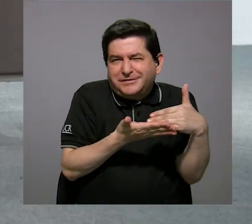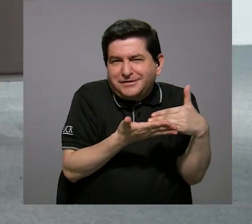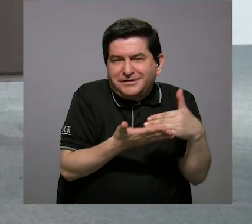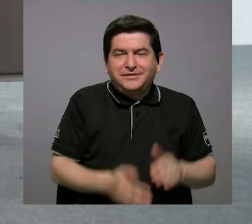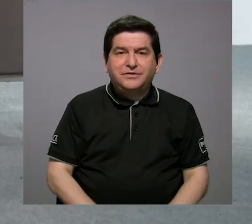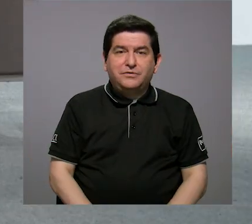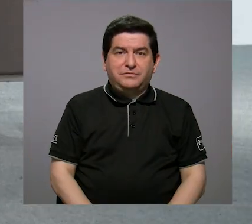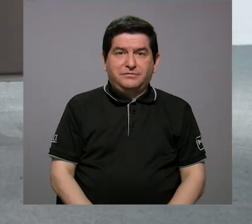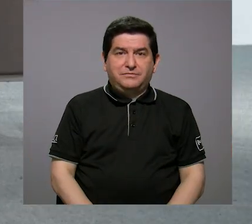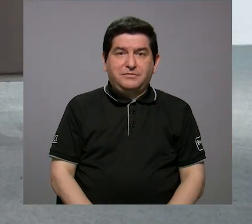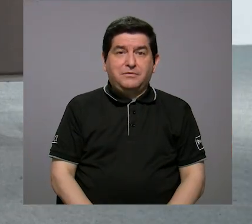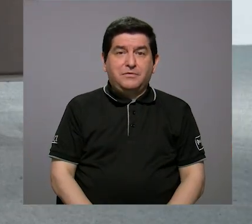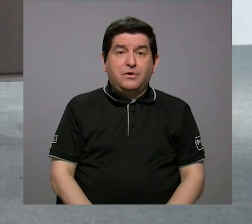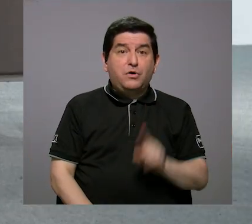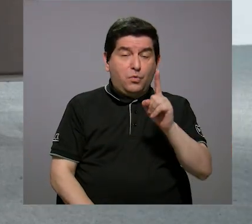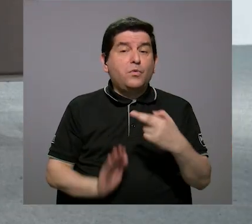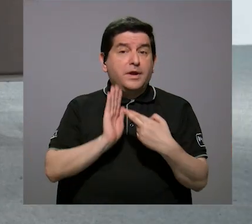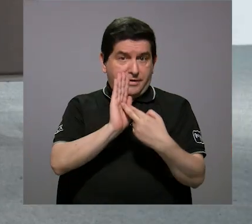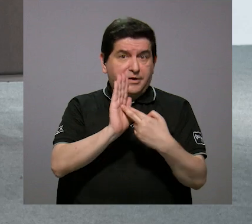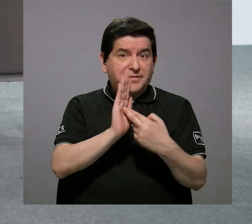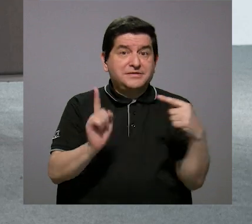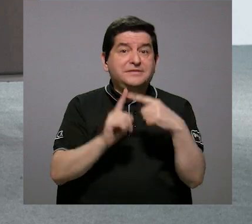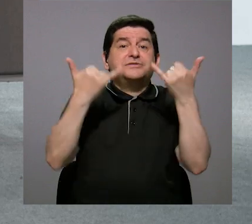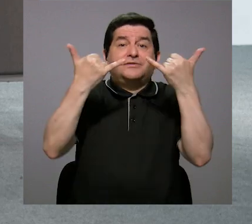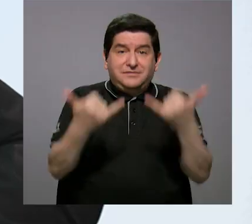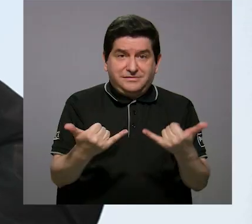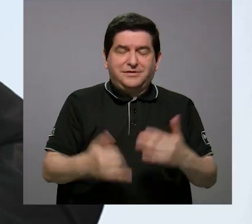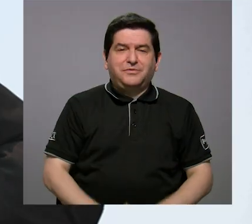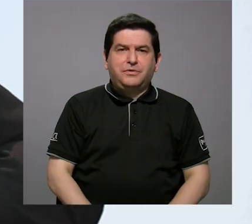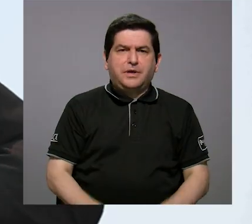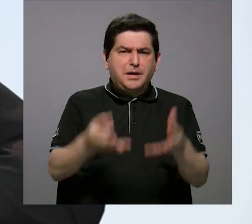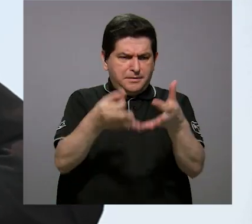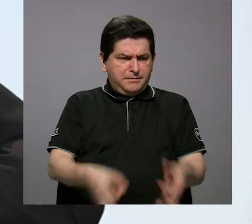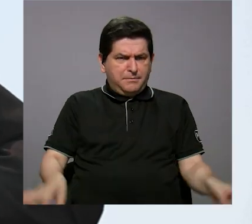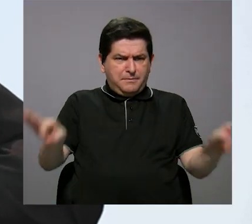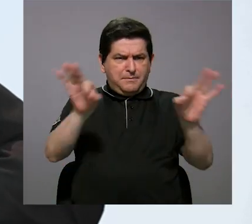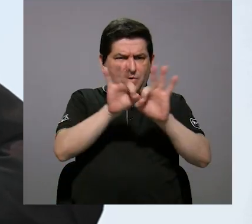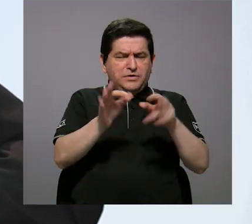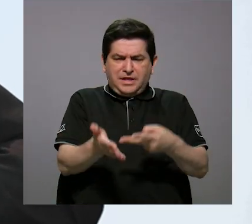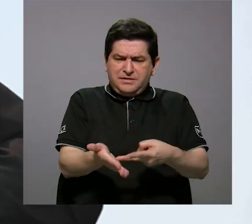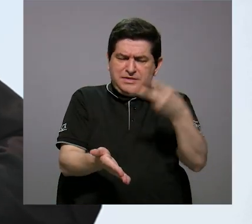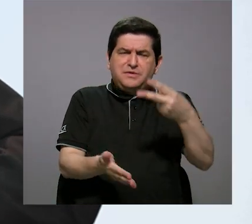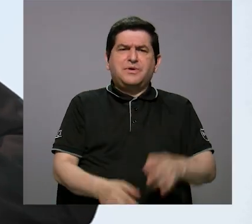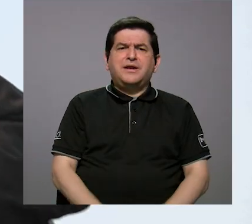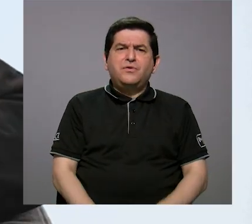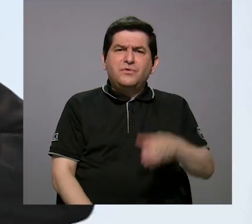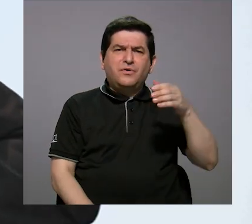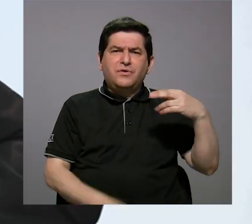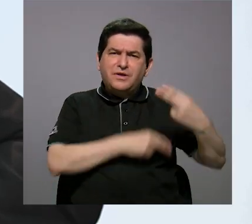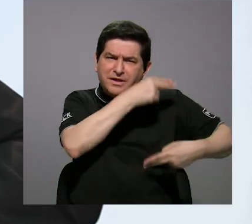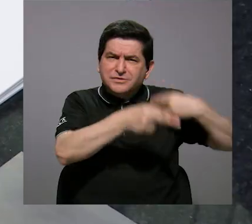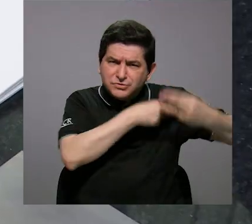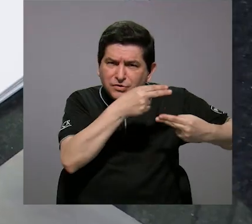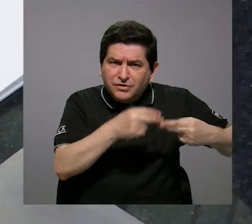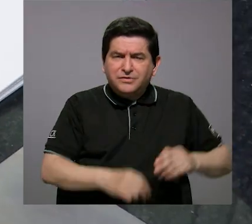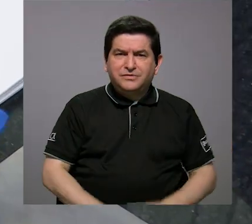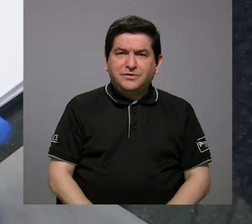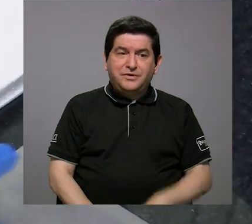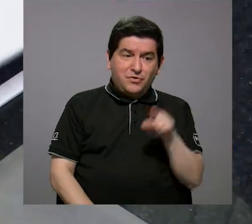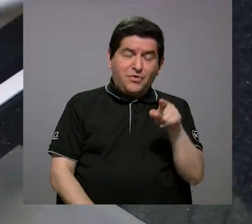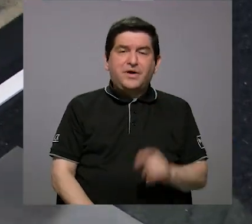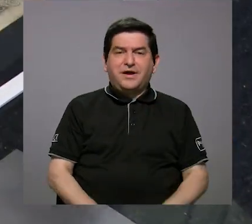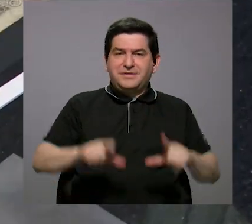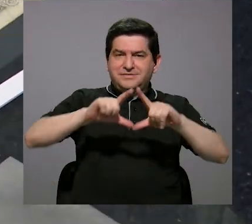supuesto una muestra representativa hasta hoy. Hablemos de la importancia del valor patrimonial. Bueno,